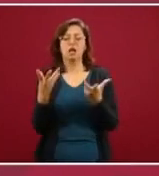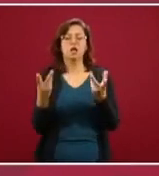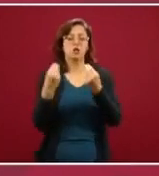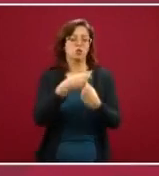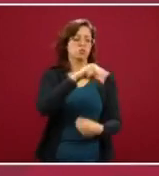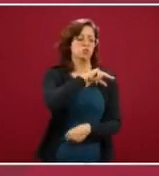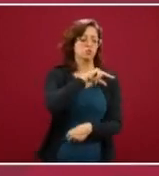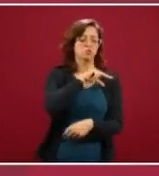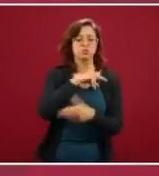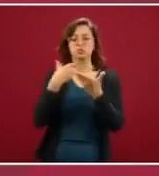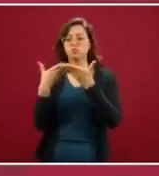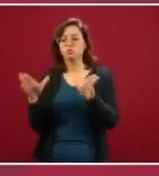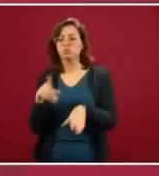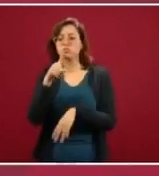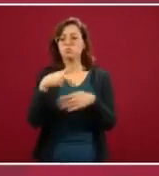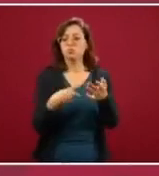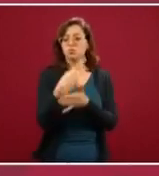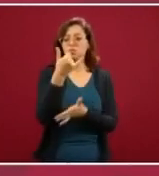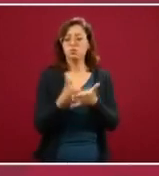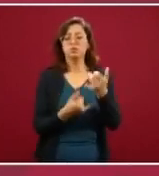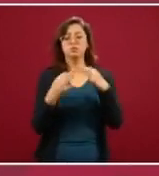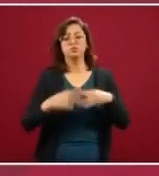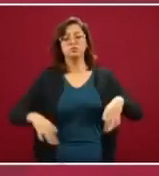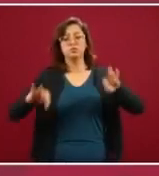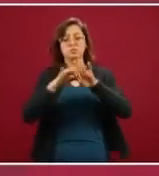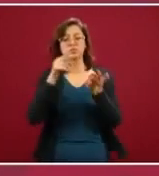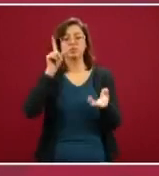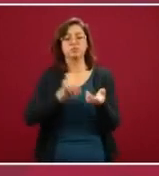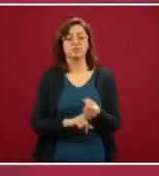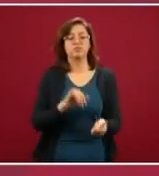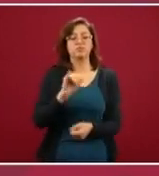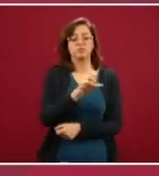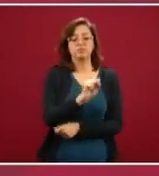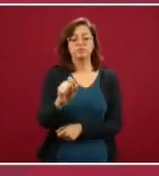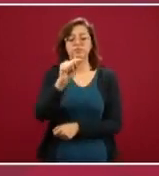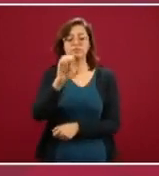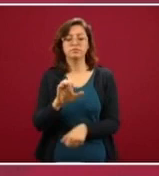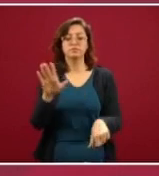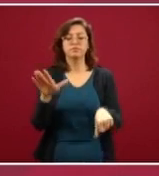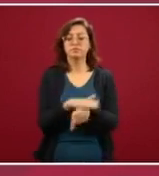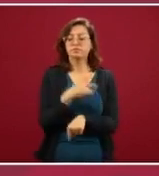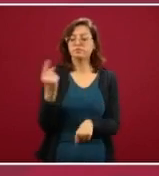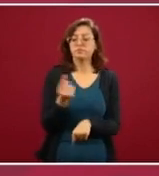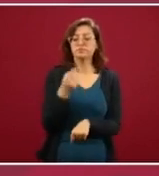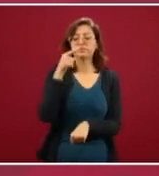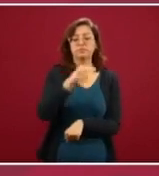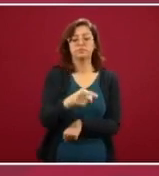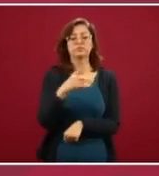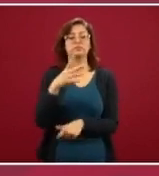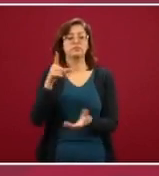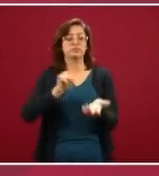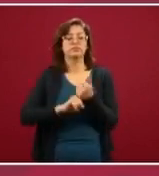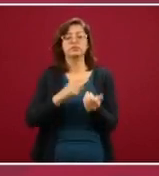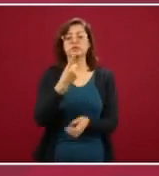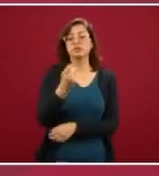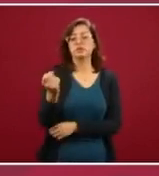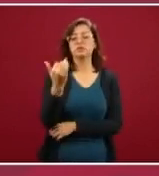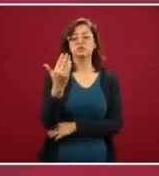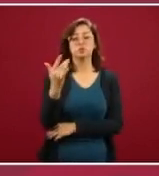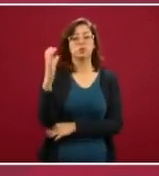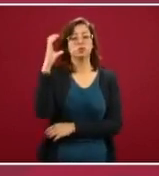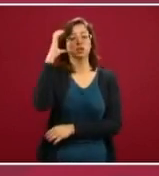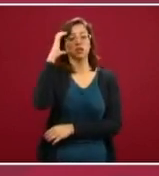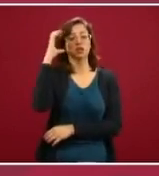proyecto bastante importante para el ISSSTE, ya que es un hospital que va a tener 250 camas y